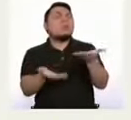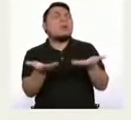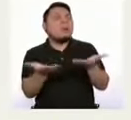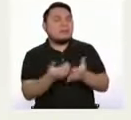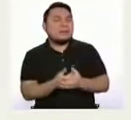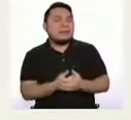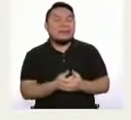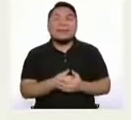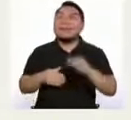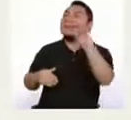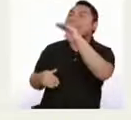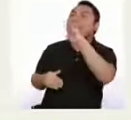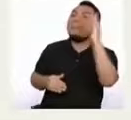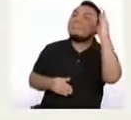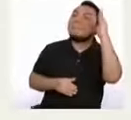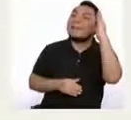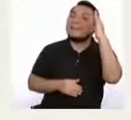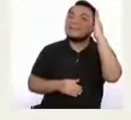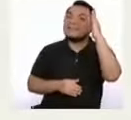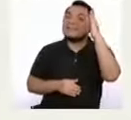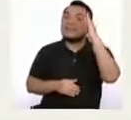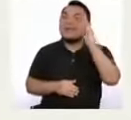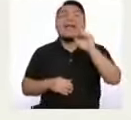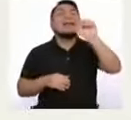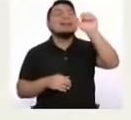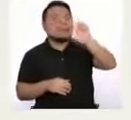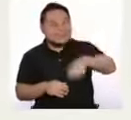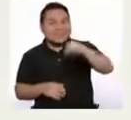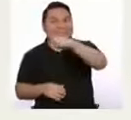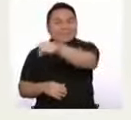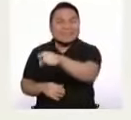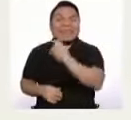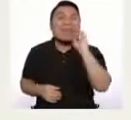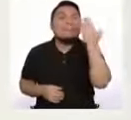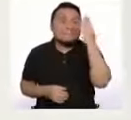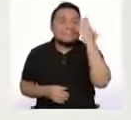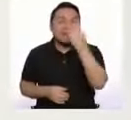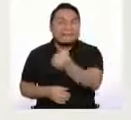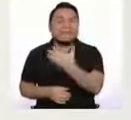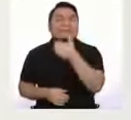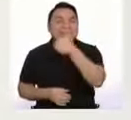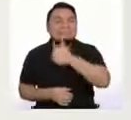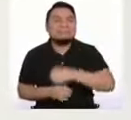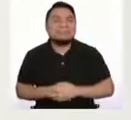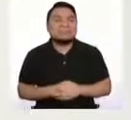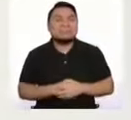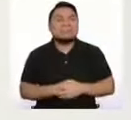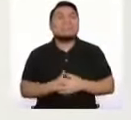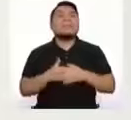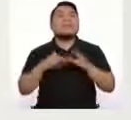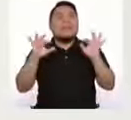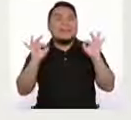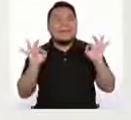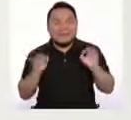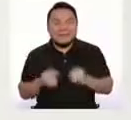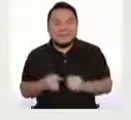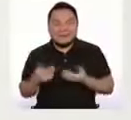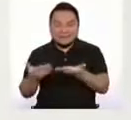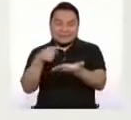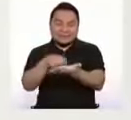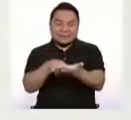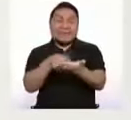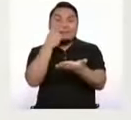¡El baño! ¡Claro! ¡El baño! ¡Ajá! Y aquí